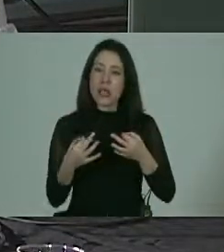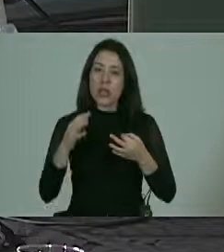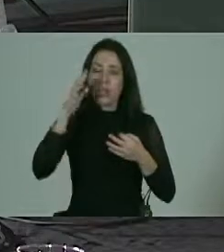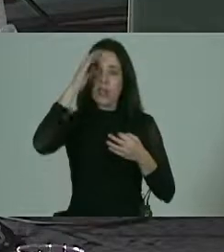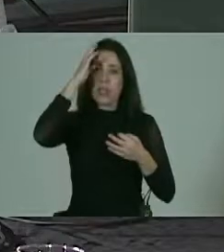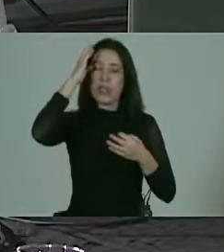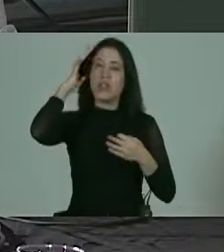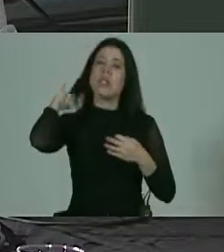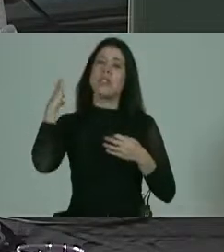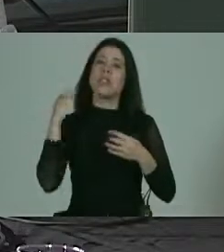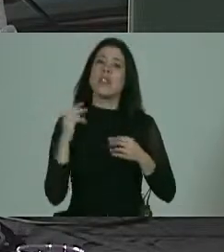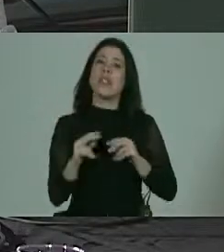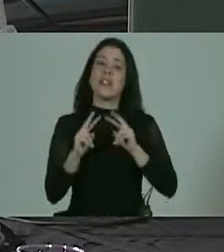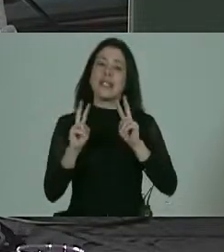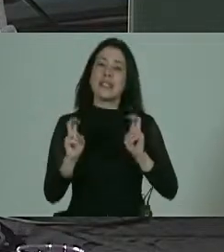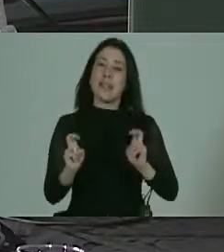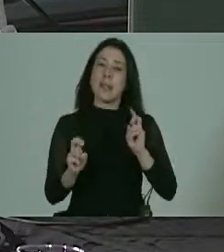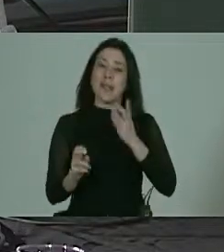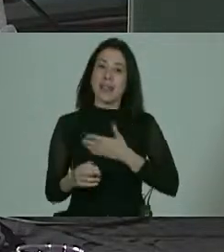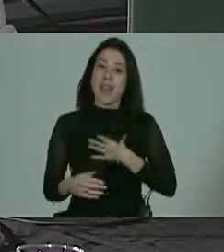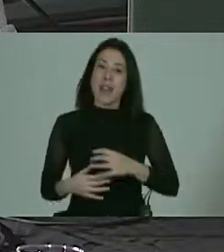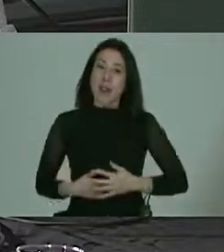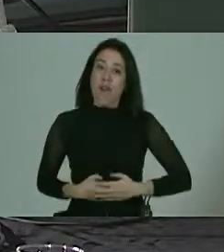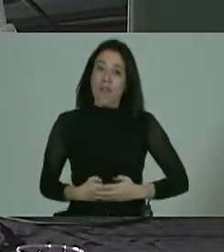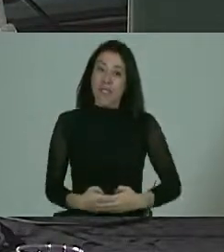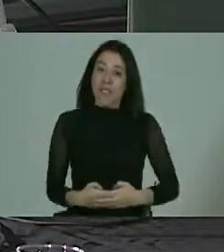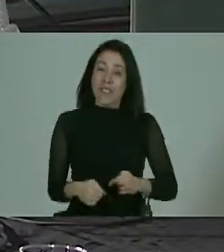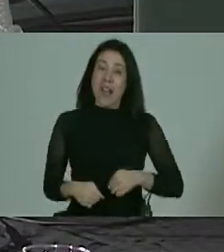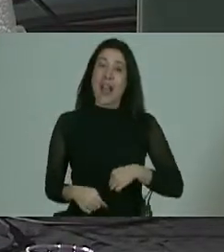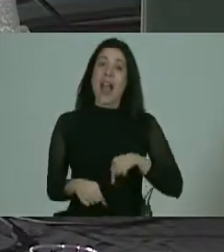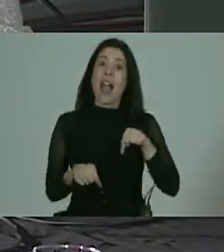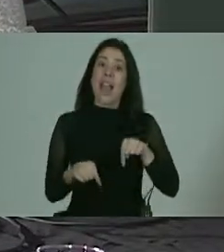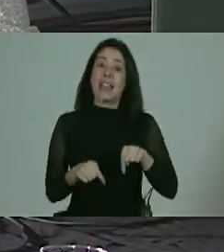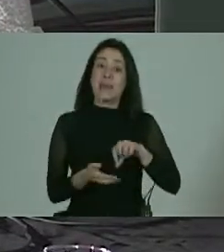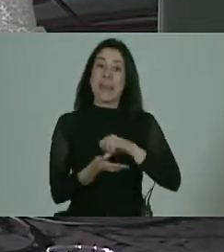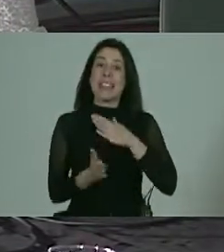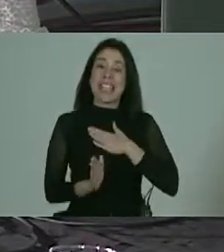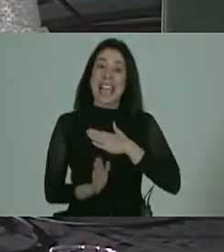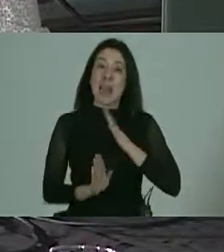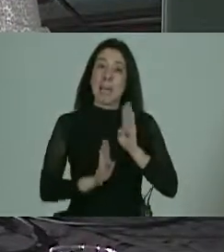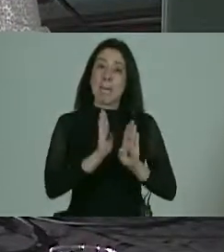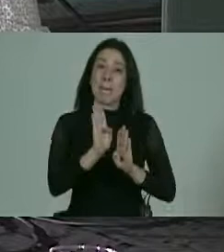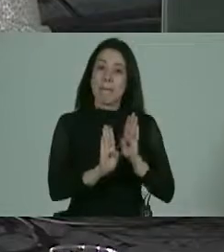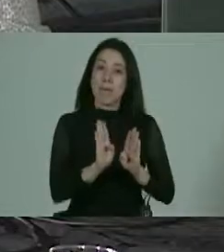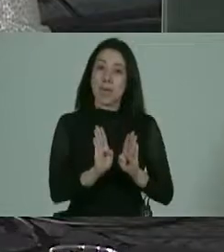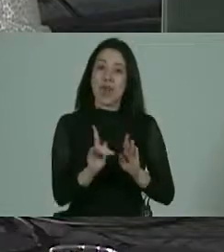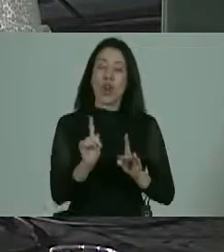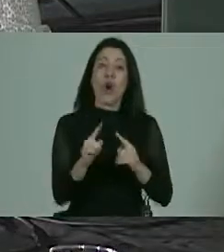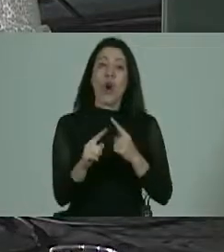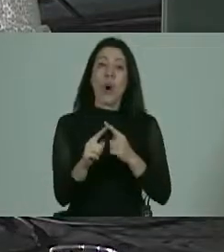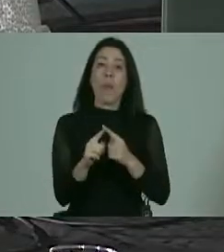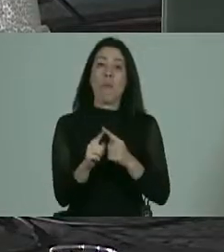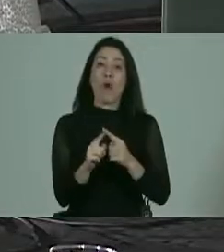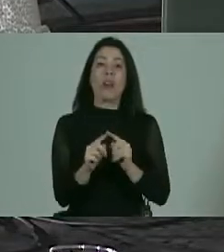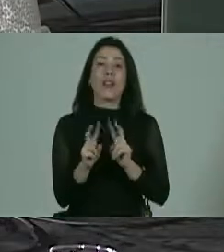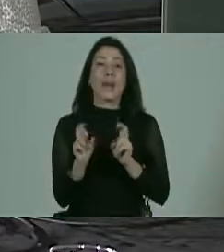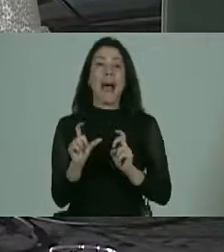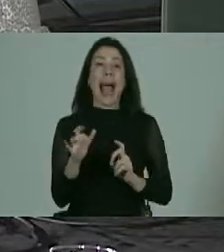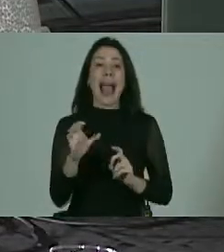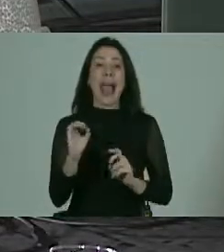la fertilidad es un bien que este país quiere proteger no por razones geopolíticas